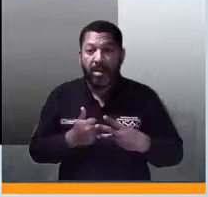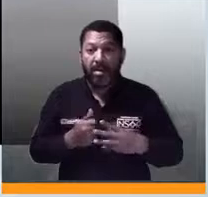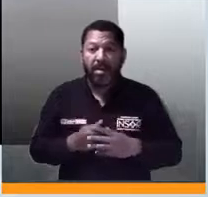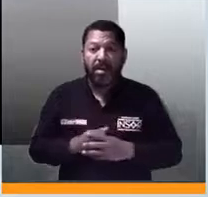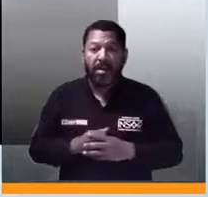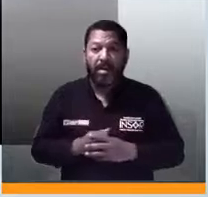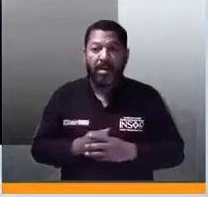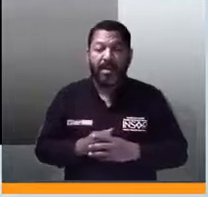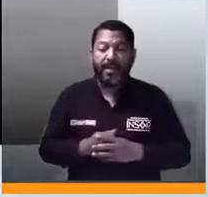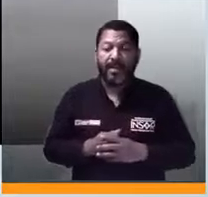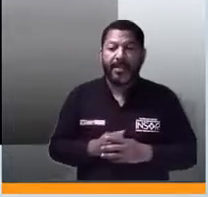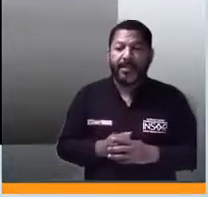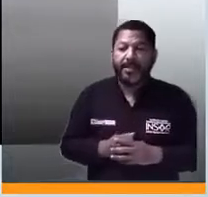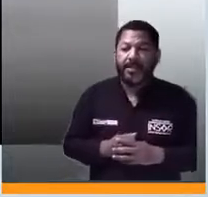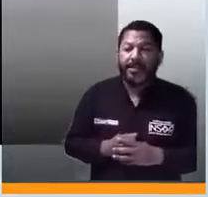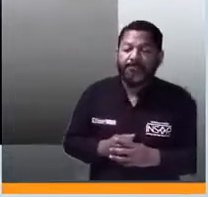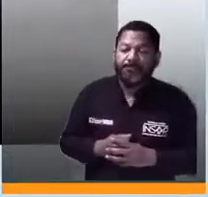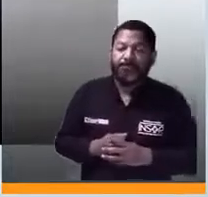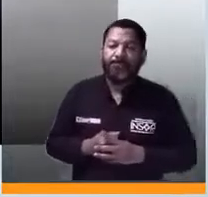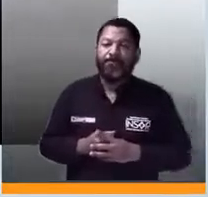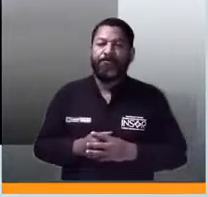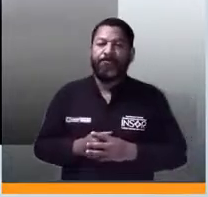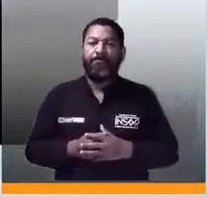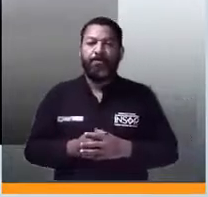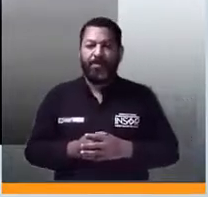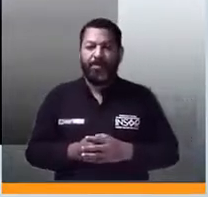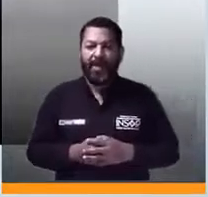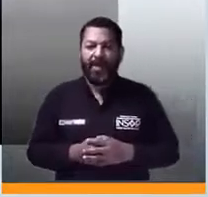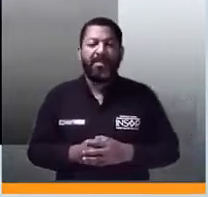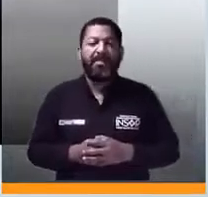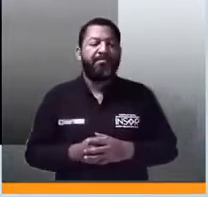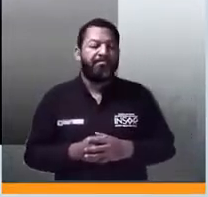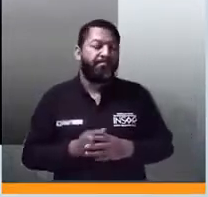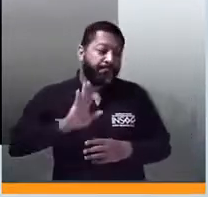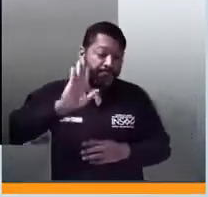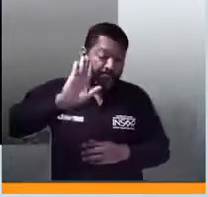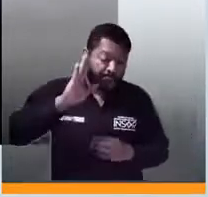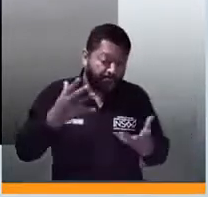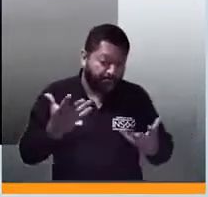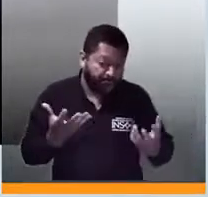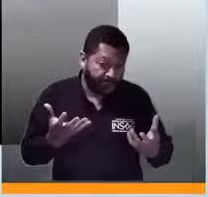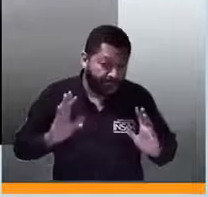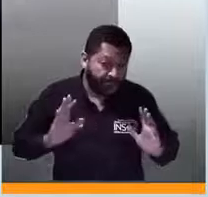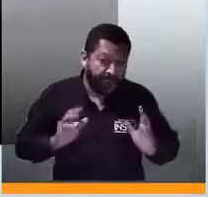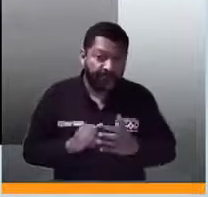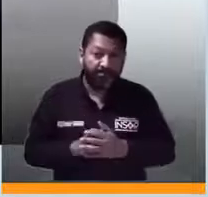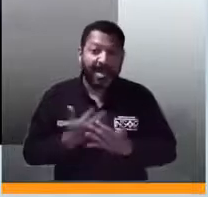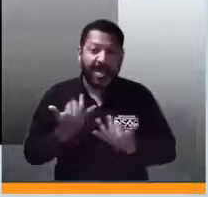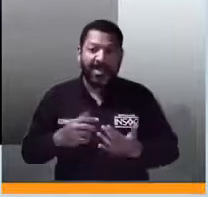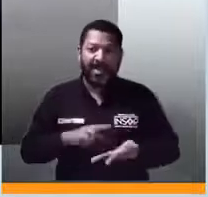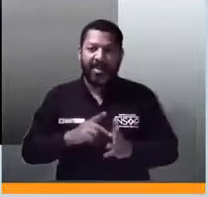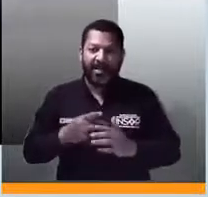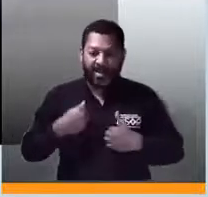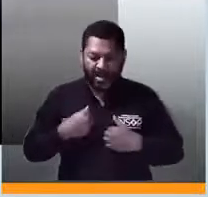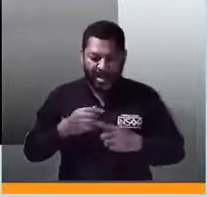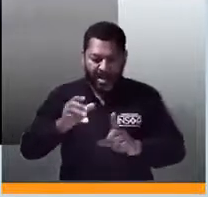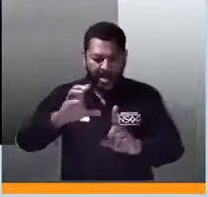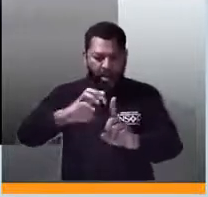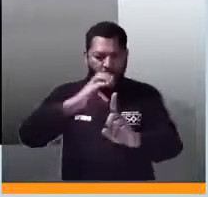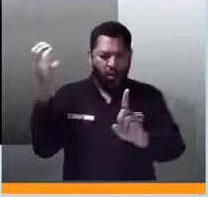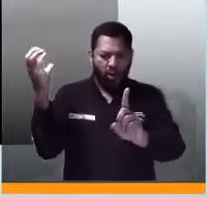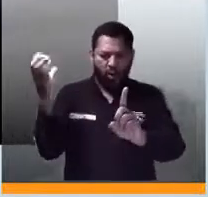Pues vice, yo quisiera en toda esta transformación, esto es ante todo una transformación